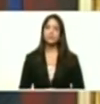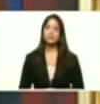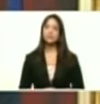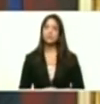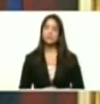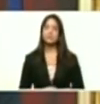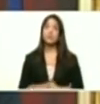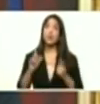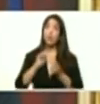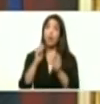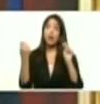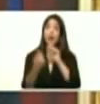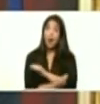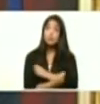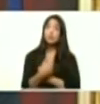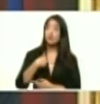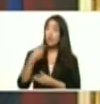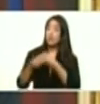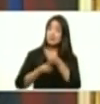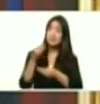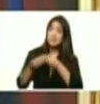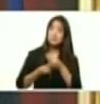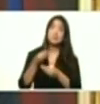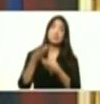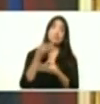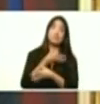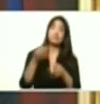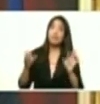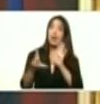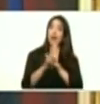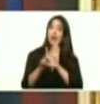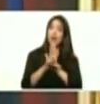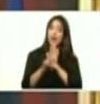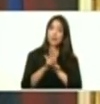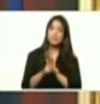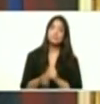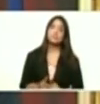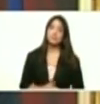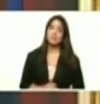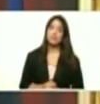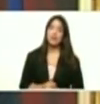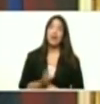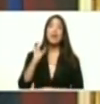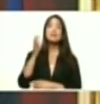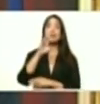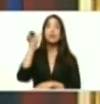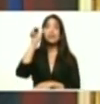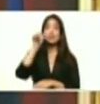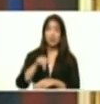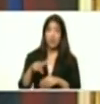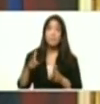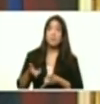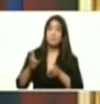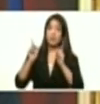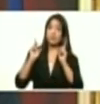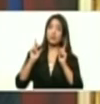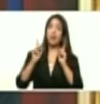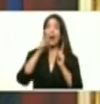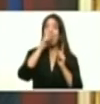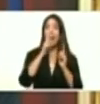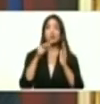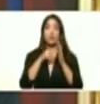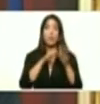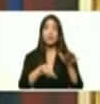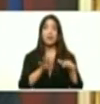Bueno, los cambios tributarios que hice con la magnífica ley habilitante que me dio la Asamblea Nacional Bolivariana en el año